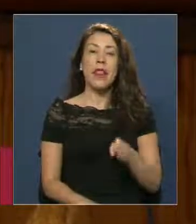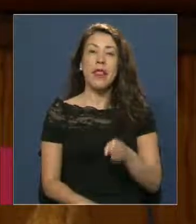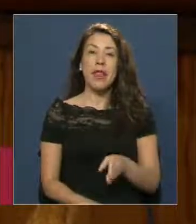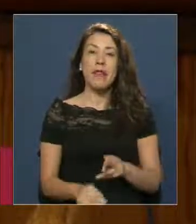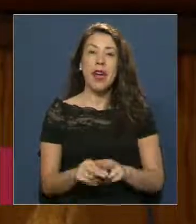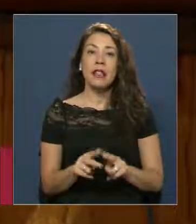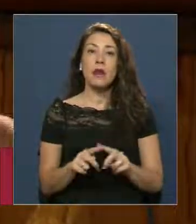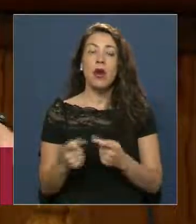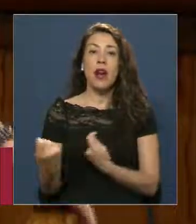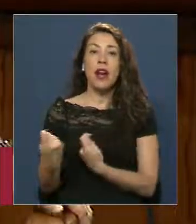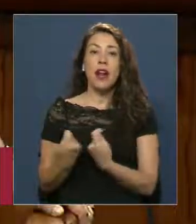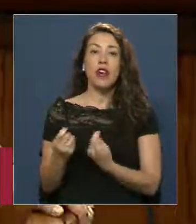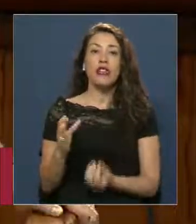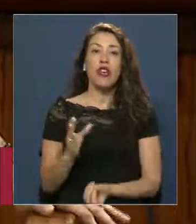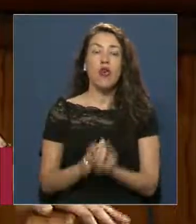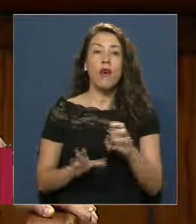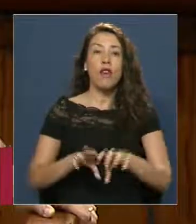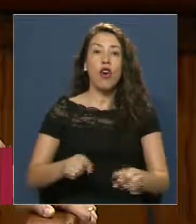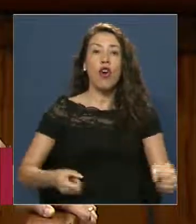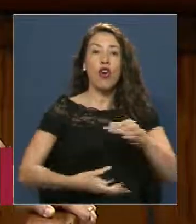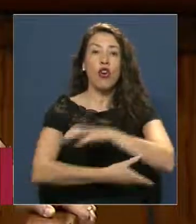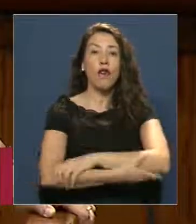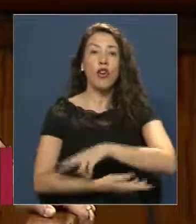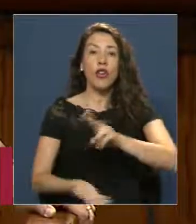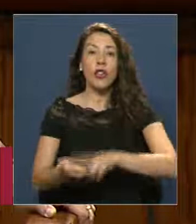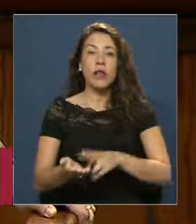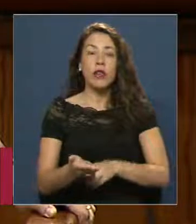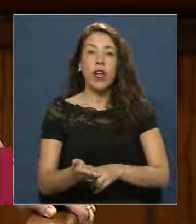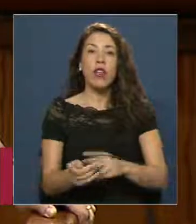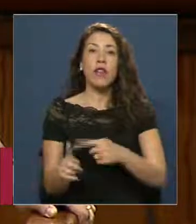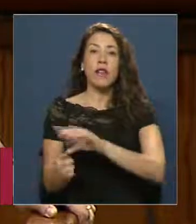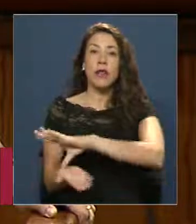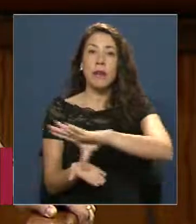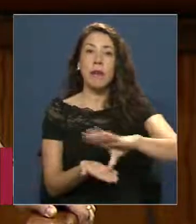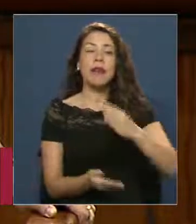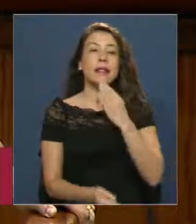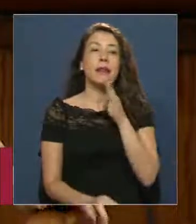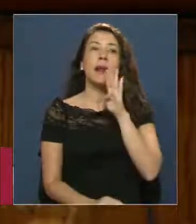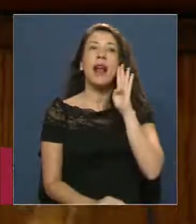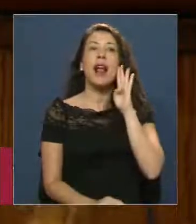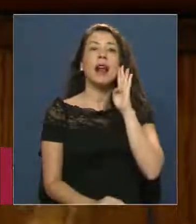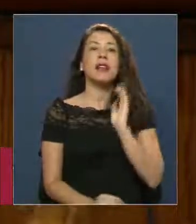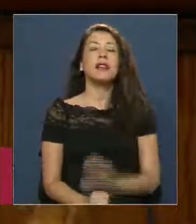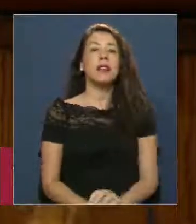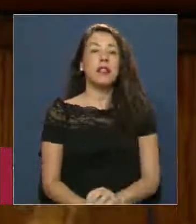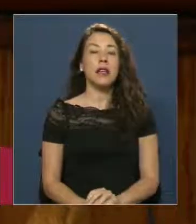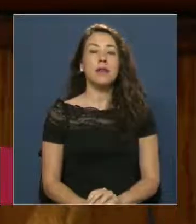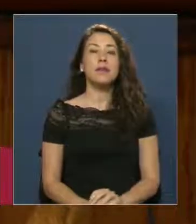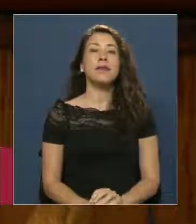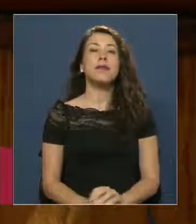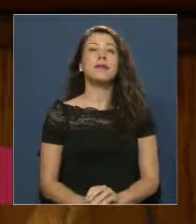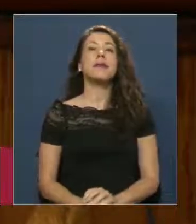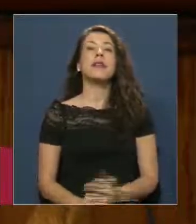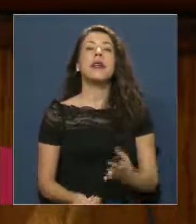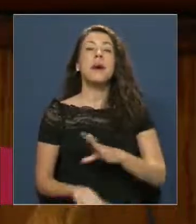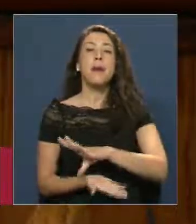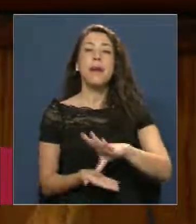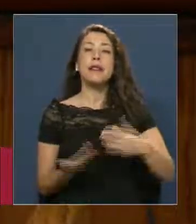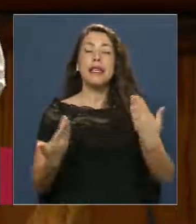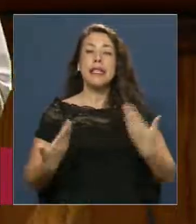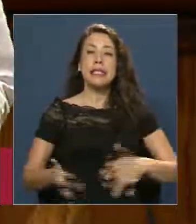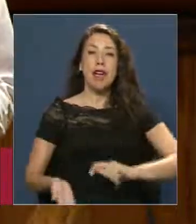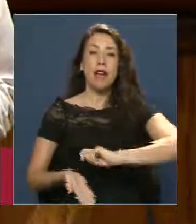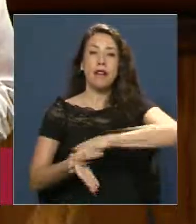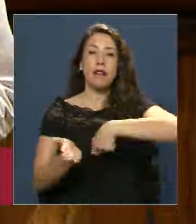a cabo en negociaciones de nuevos convenios tributarios bilaterales y también actualizando los convenios tributarios bilaterales que los países ya